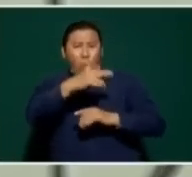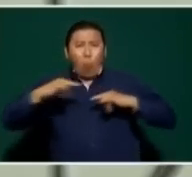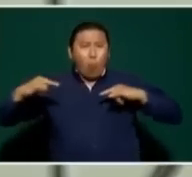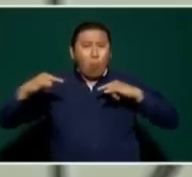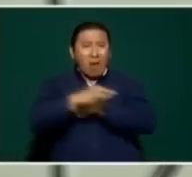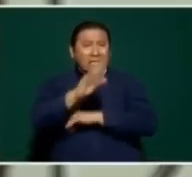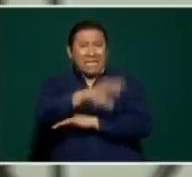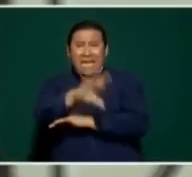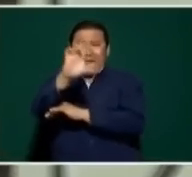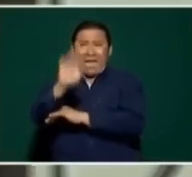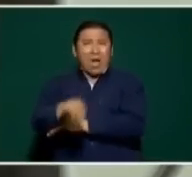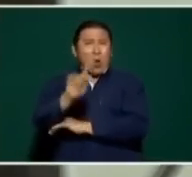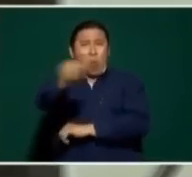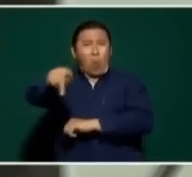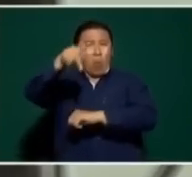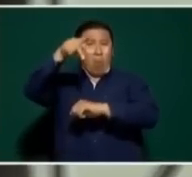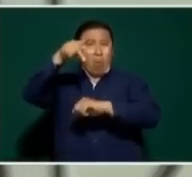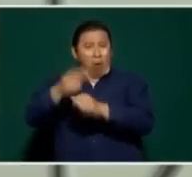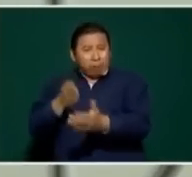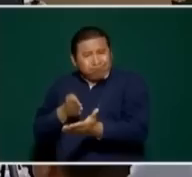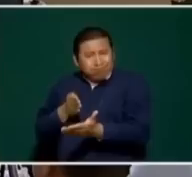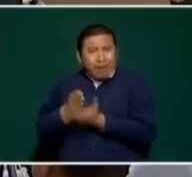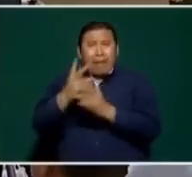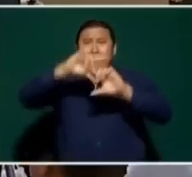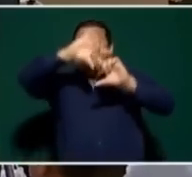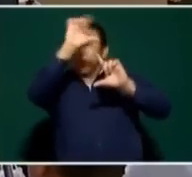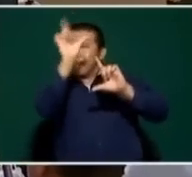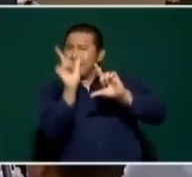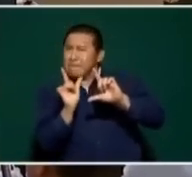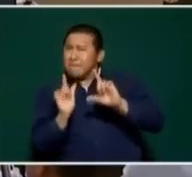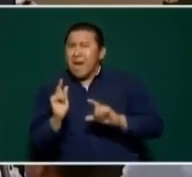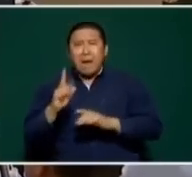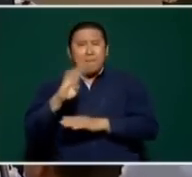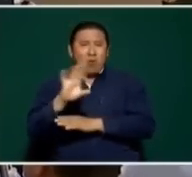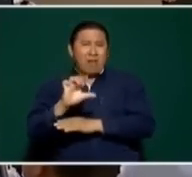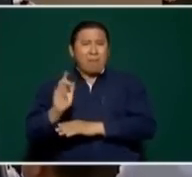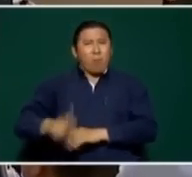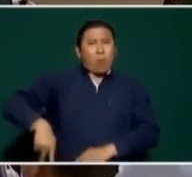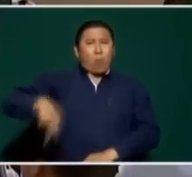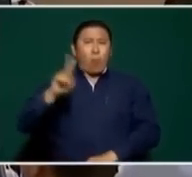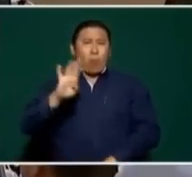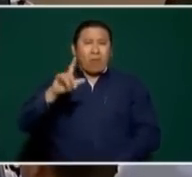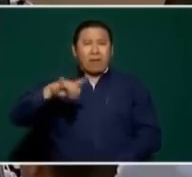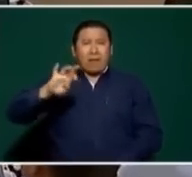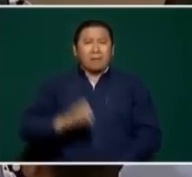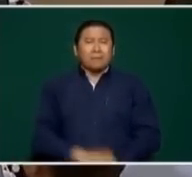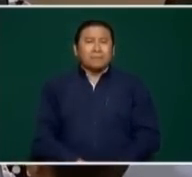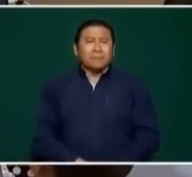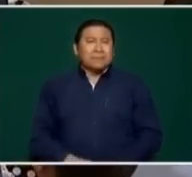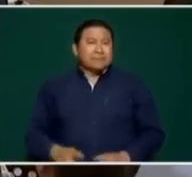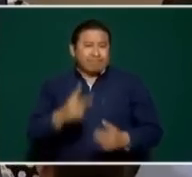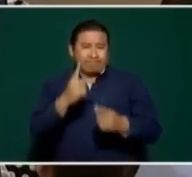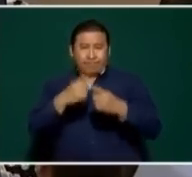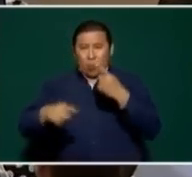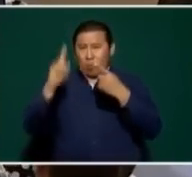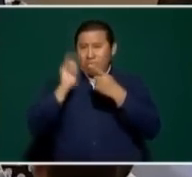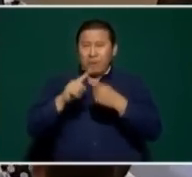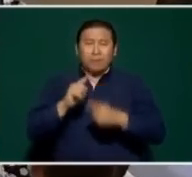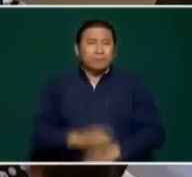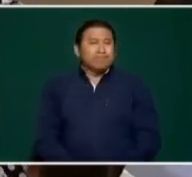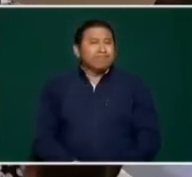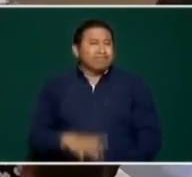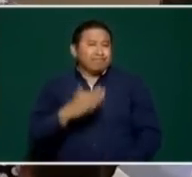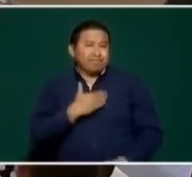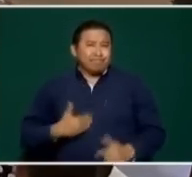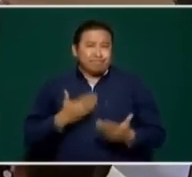Cancún, siendo la principal arteria turística de México, el Boulevard Kukulcán. Bueno, pues las dos cosas. Una, que